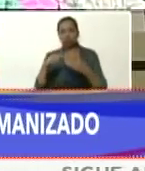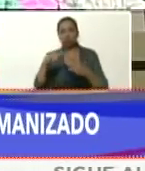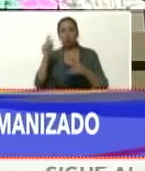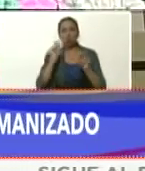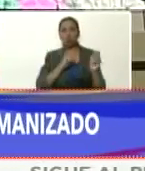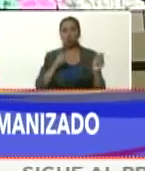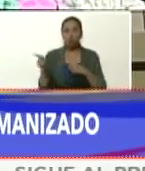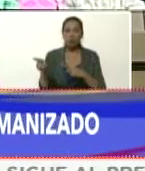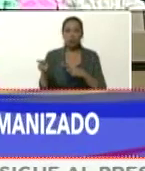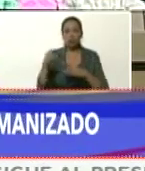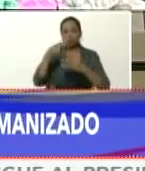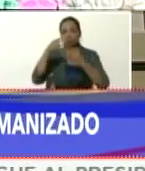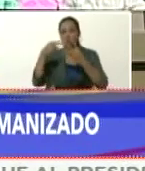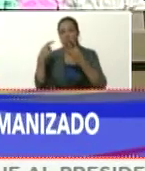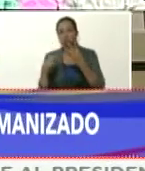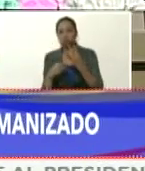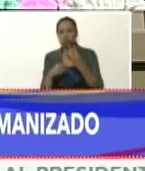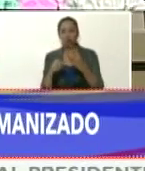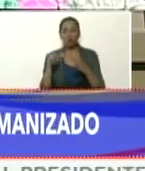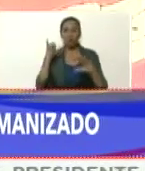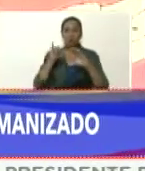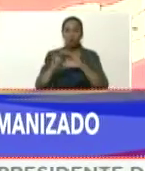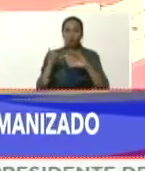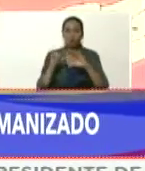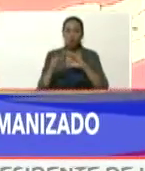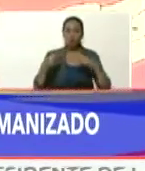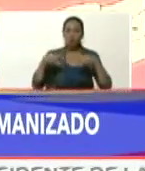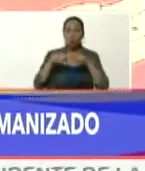Twitter, por Periscope, por YouTube,